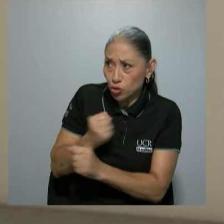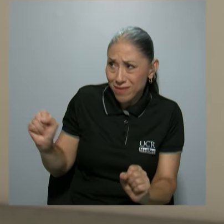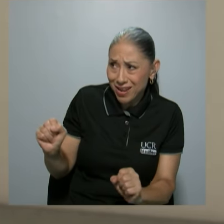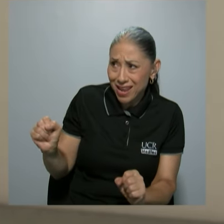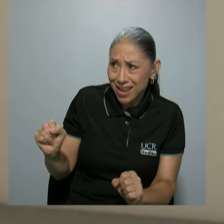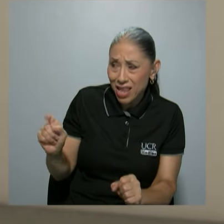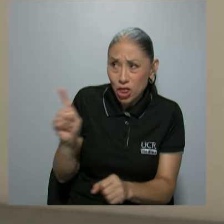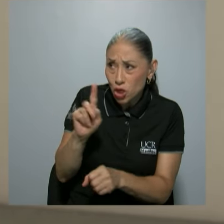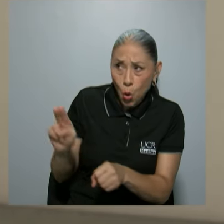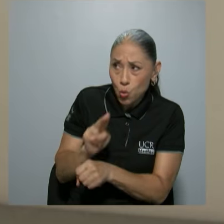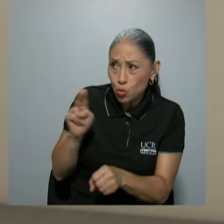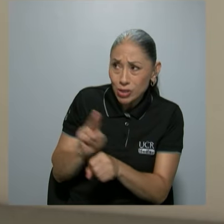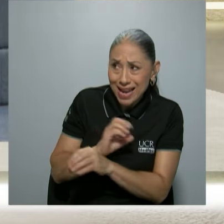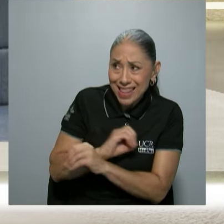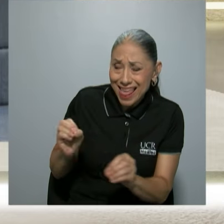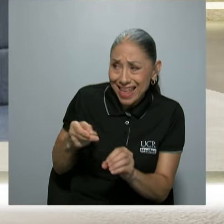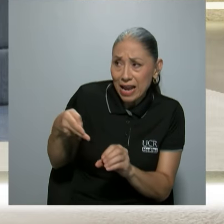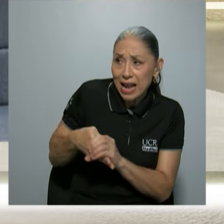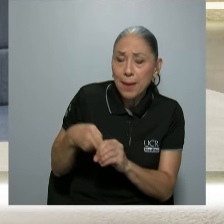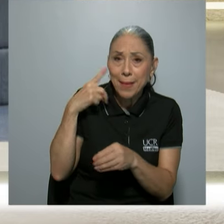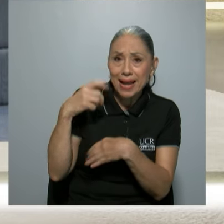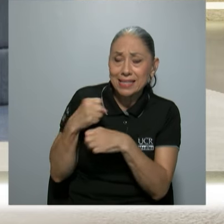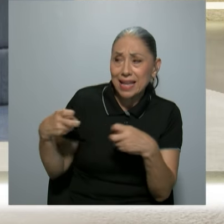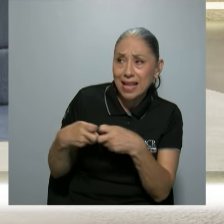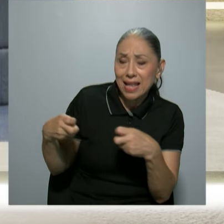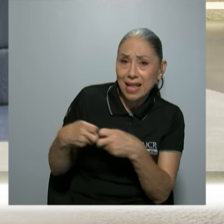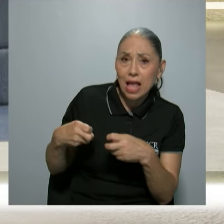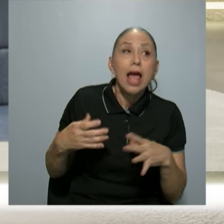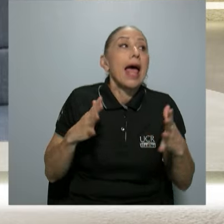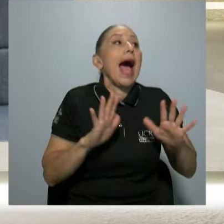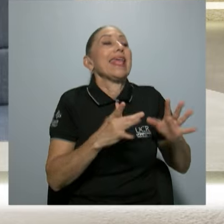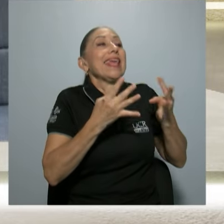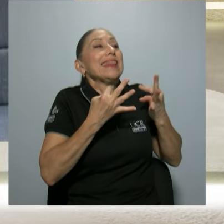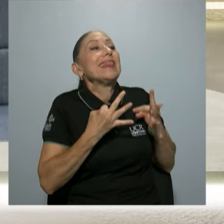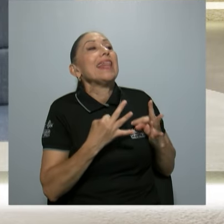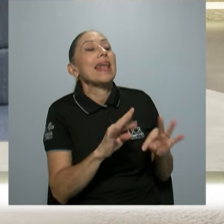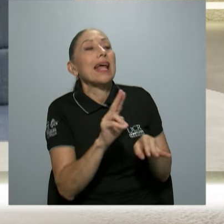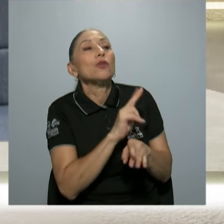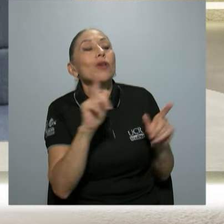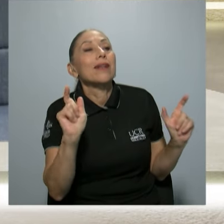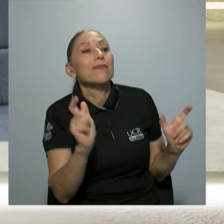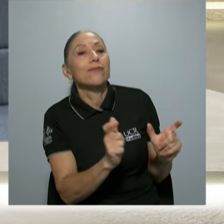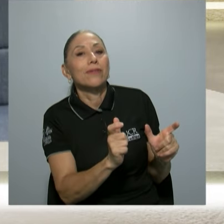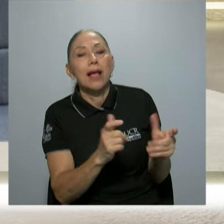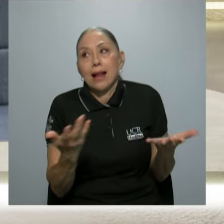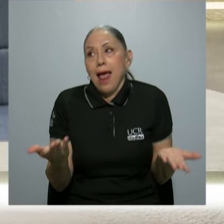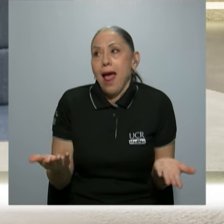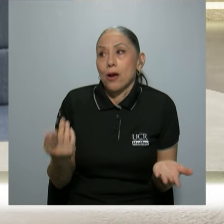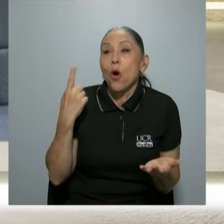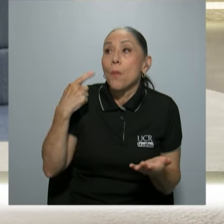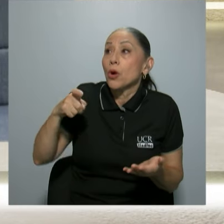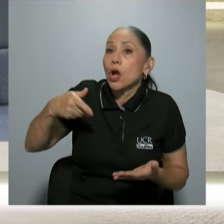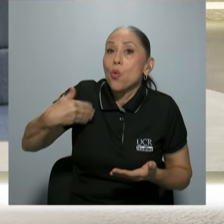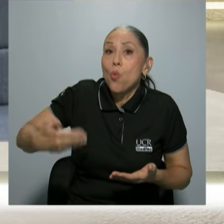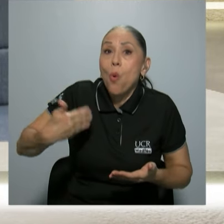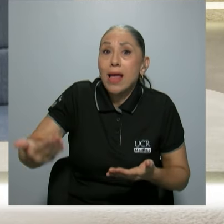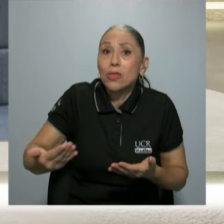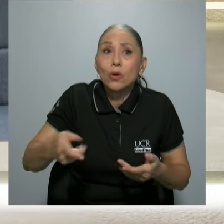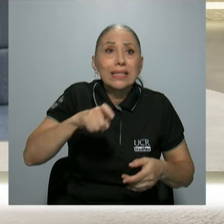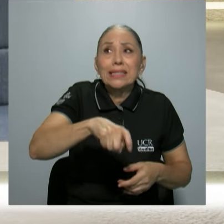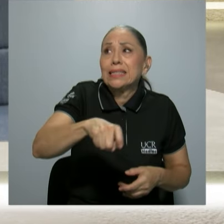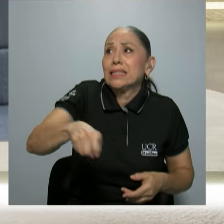de combustible. No. Porque cuando Hay que tratar de usarla la en la demanda, menor claro, porque posibilidad. cuando la demanda llega a su pico, porque la demanda no